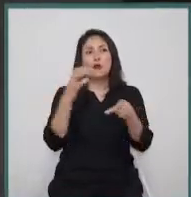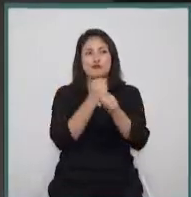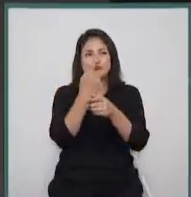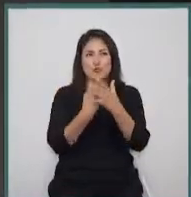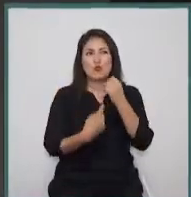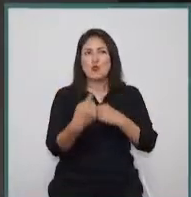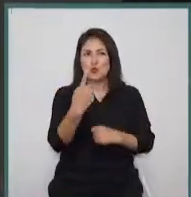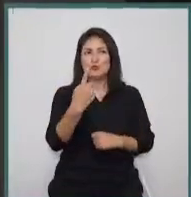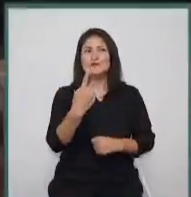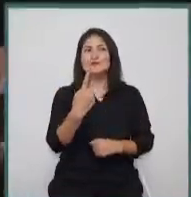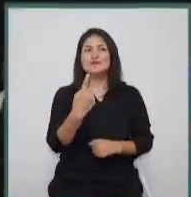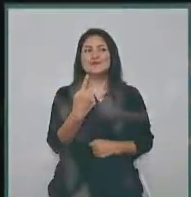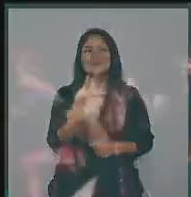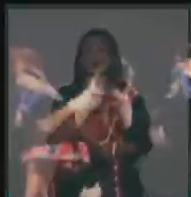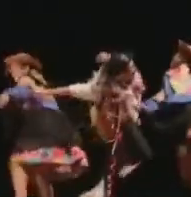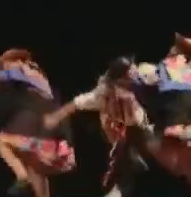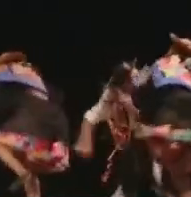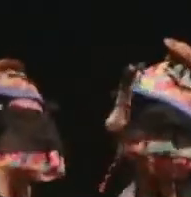sentir que todos somos parte de.